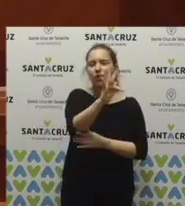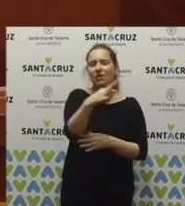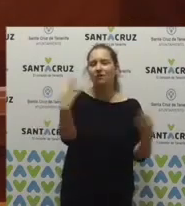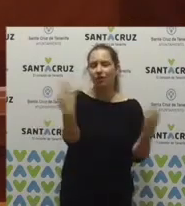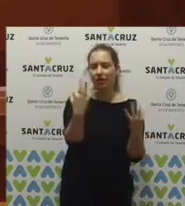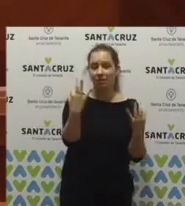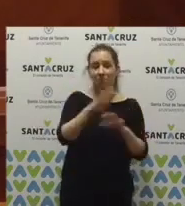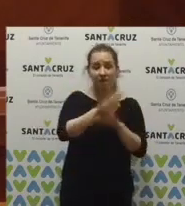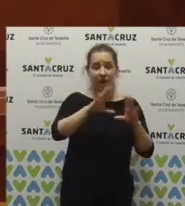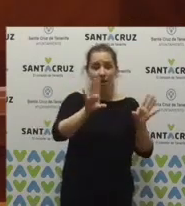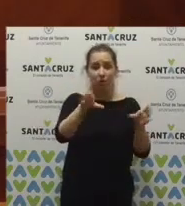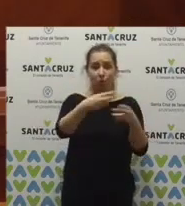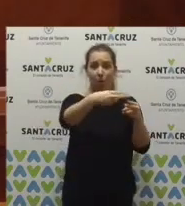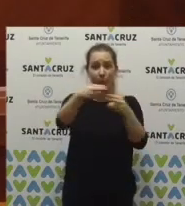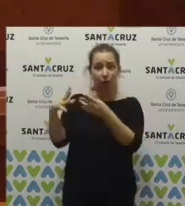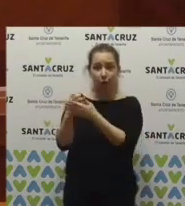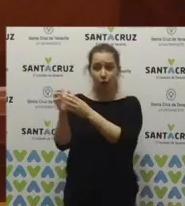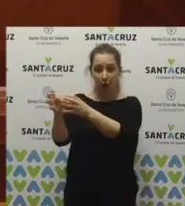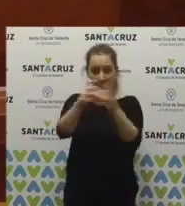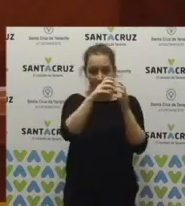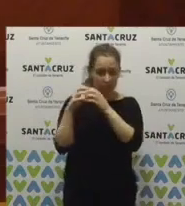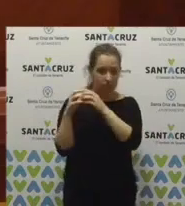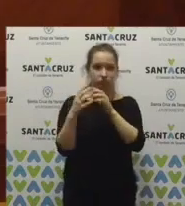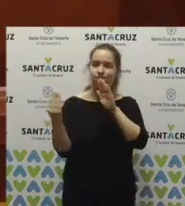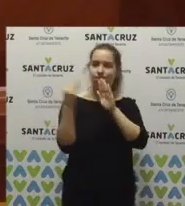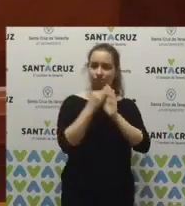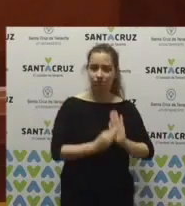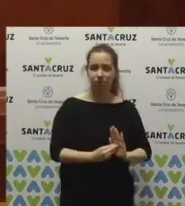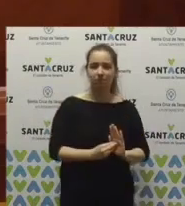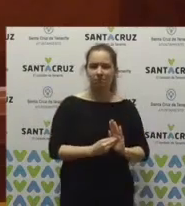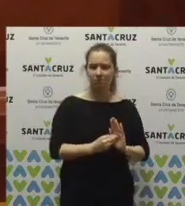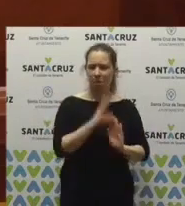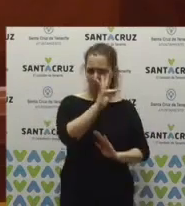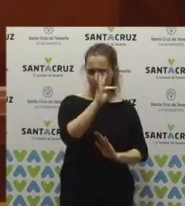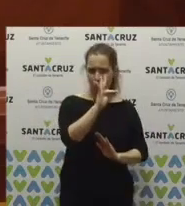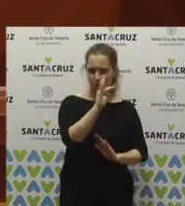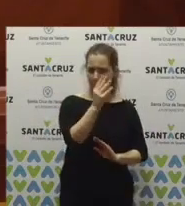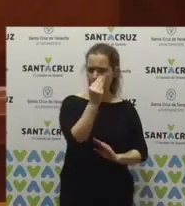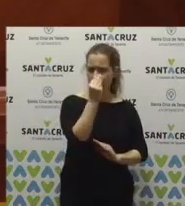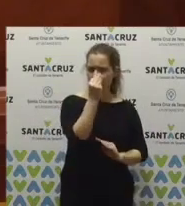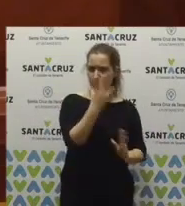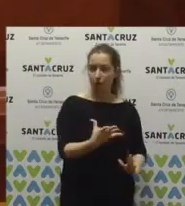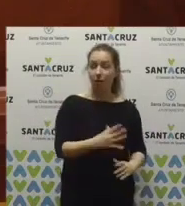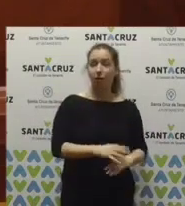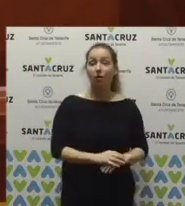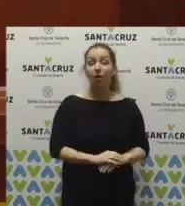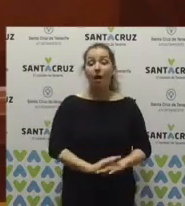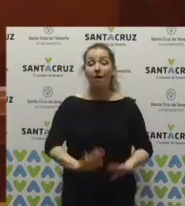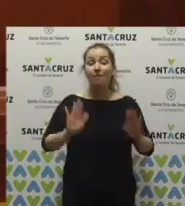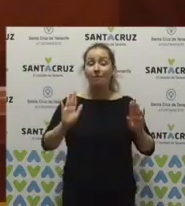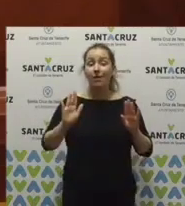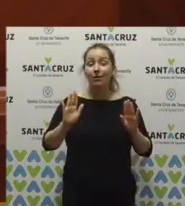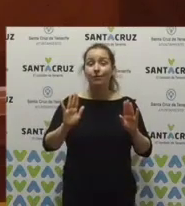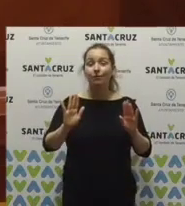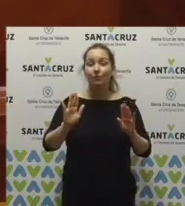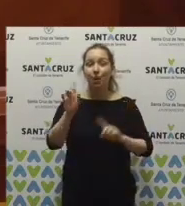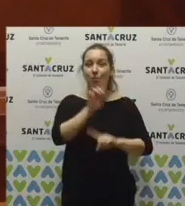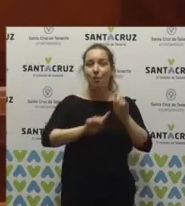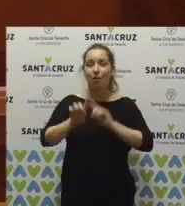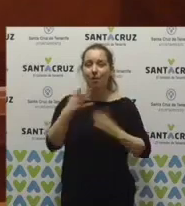de las fuerzas políticas lo creo que creo que es muy bueno y muy positivo pero en la práctica